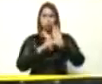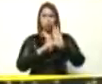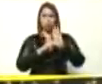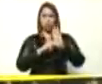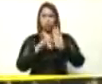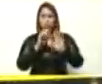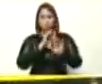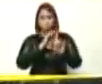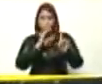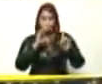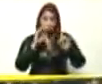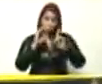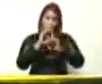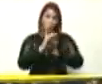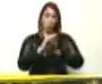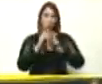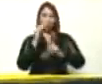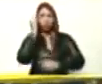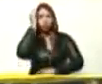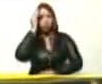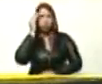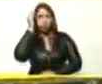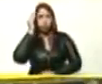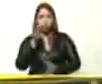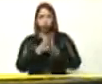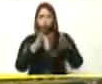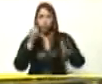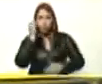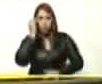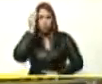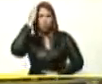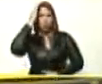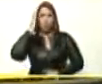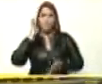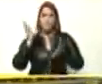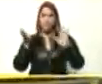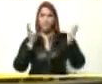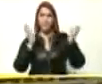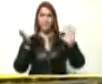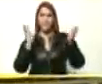cultural, de conocimiento, una gran capacidad, conversación,